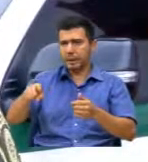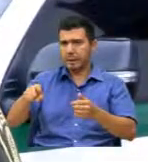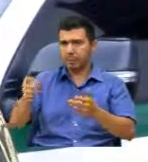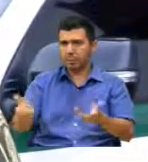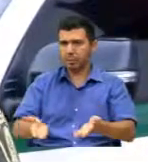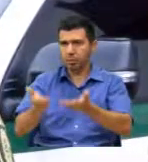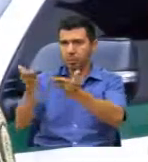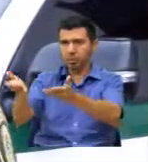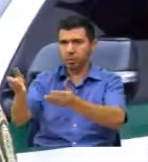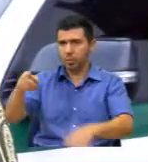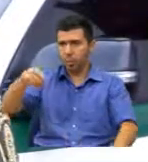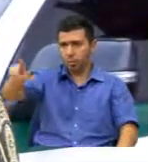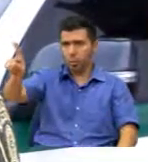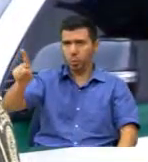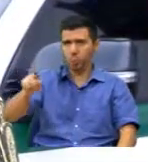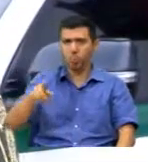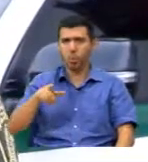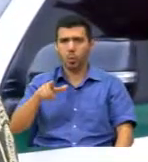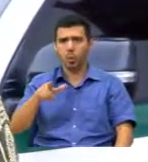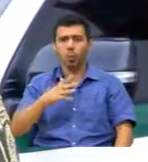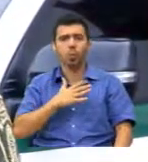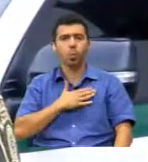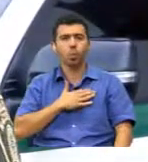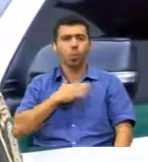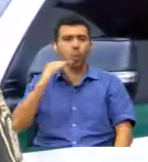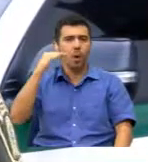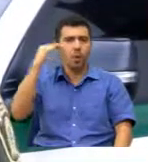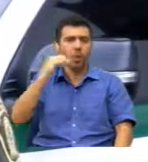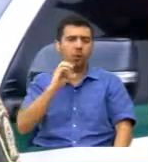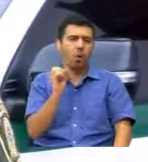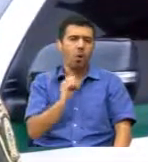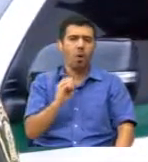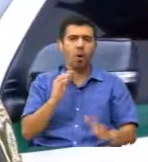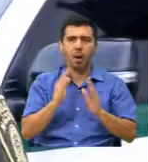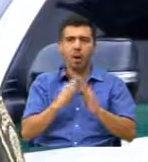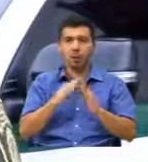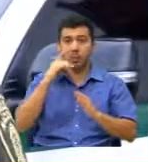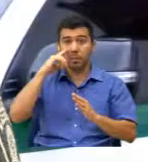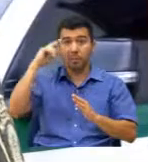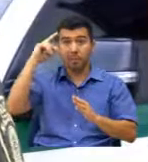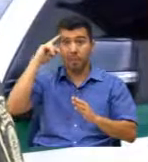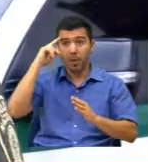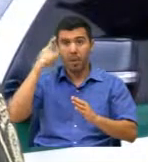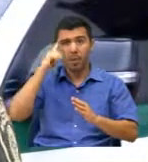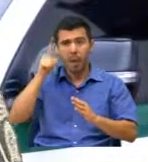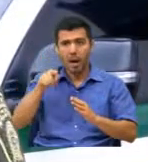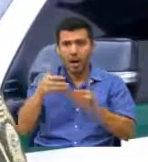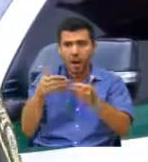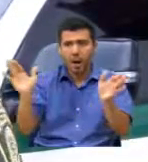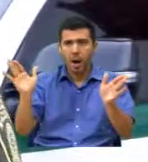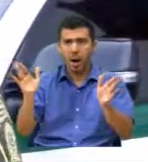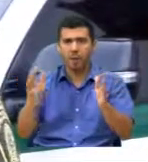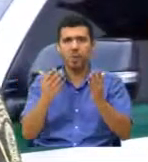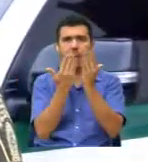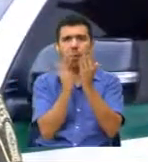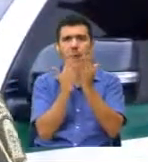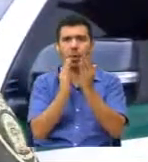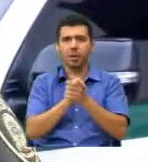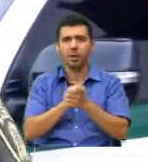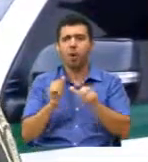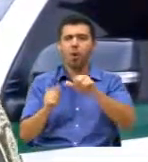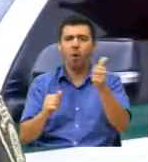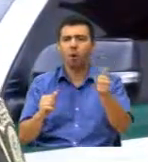reciban y que es de propiedades del dueño del apartamento de la casa el segundo simulan ser un familiar le llamamos el tío tío